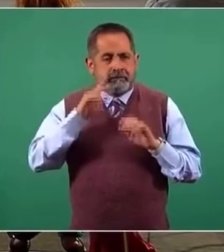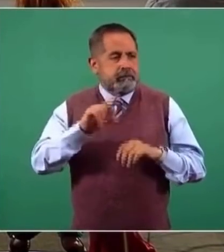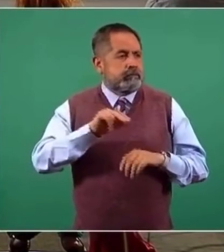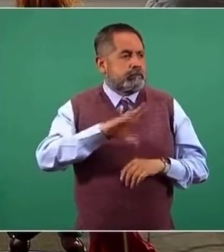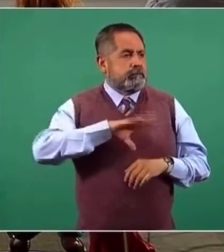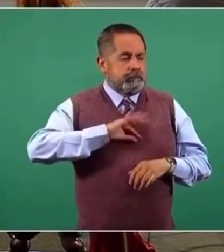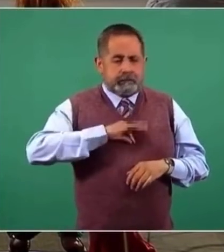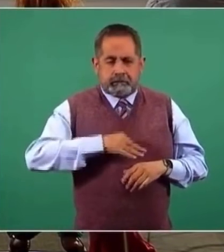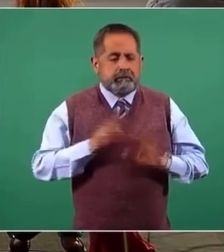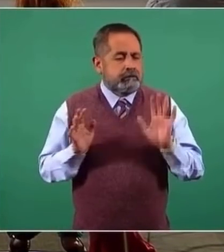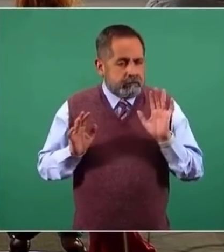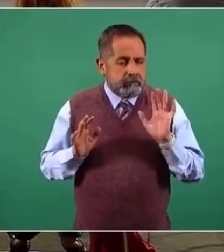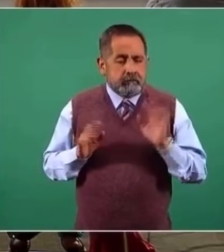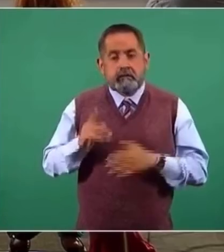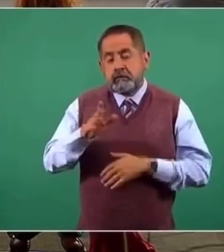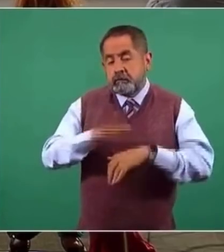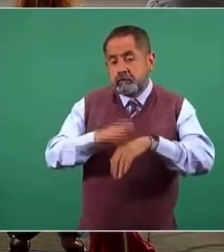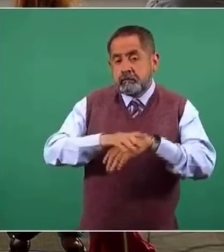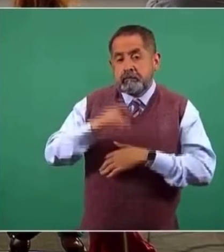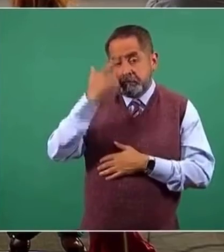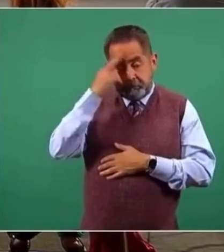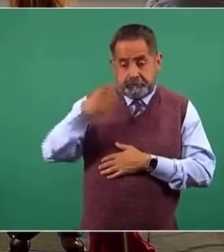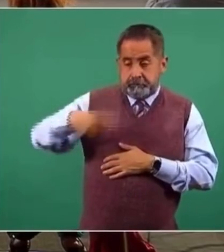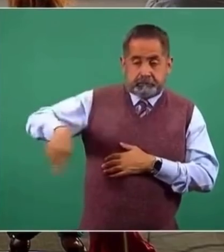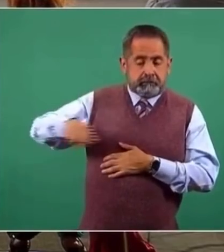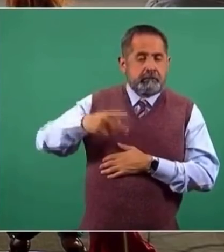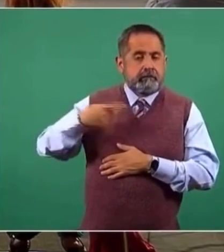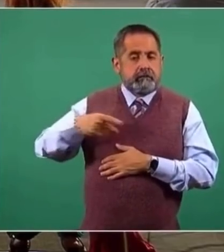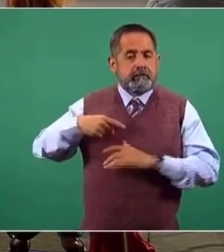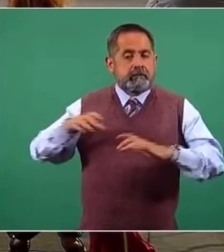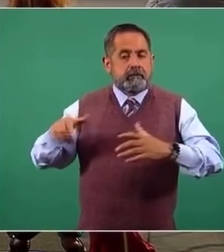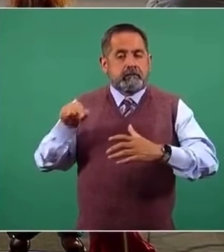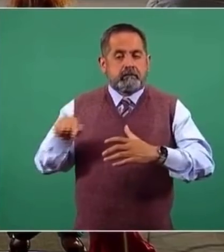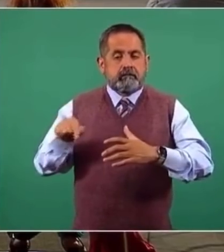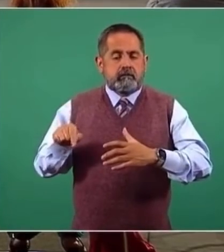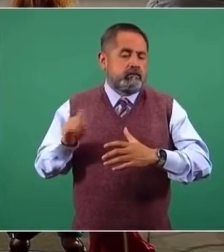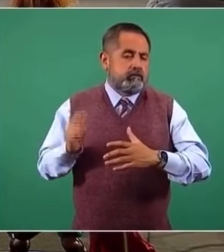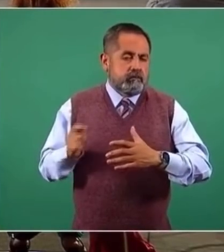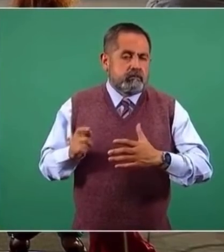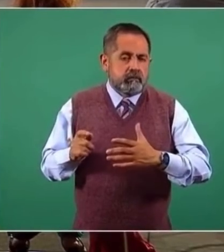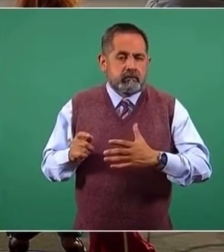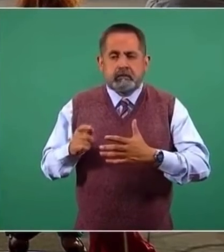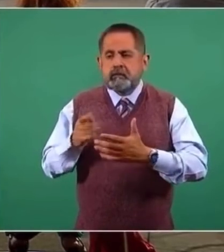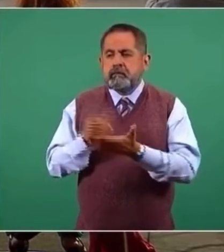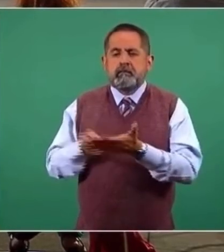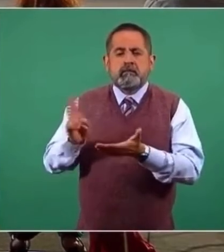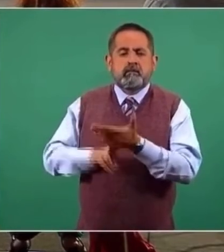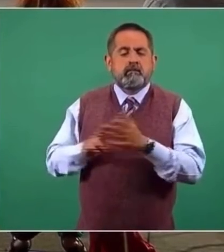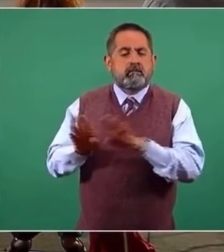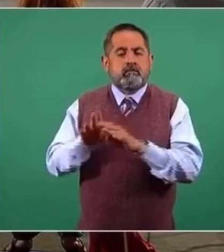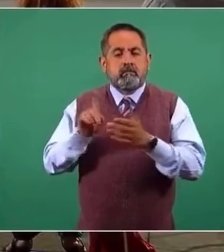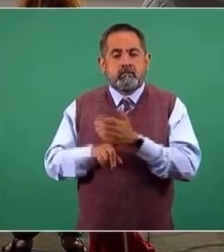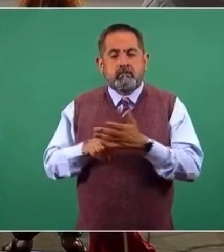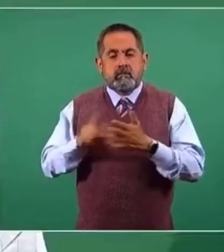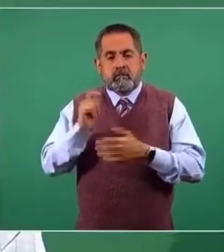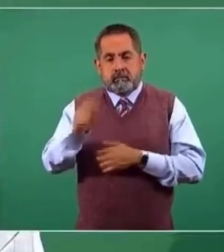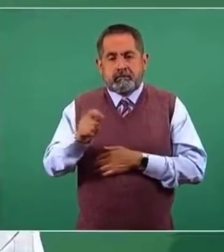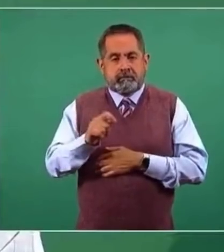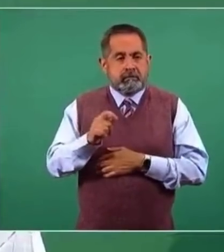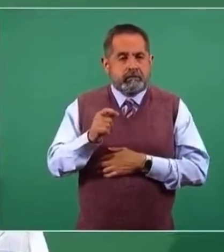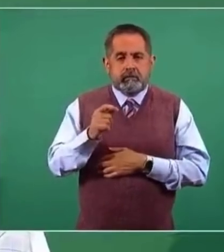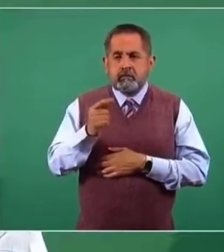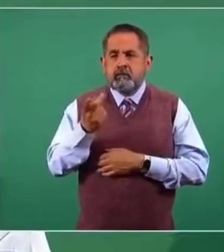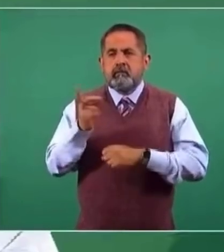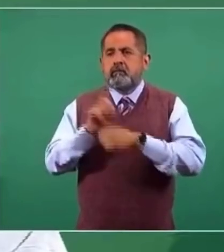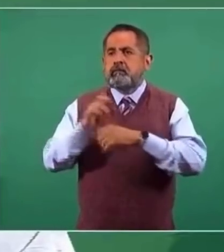otros ambientes. Recordemos que estas personas obviamente no solamente tienen este riesgo por el regreso a una clase presencial,